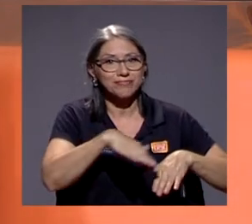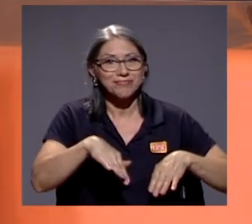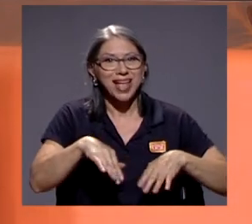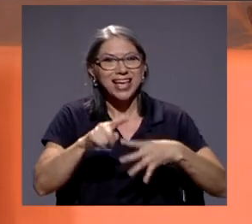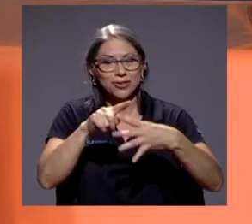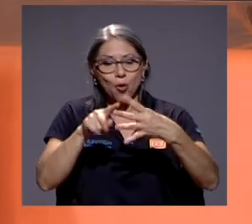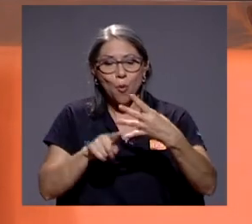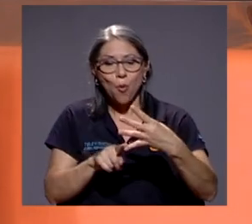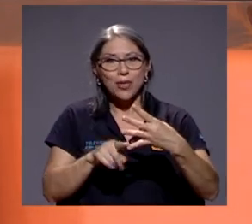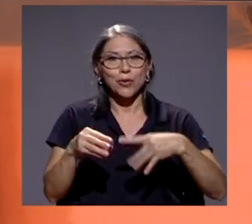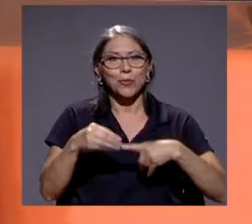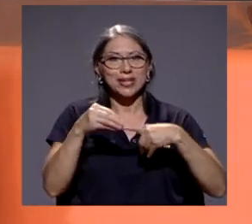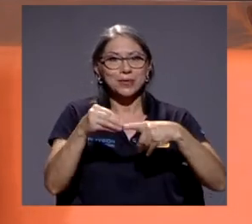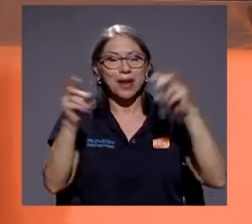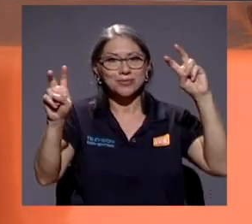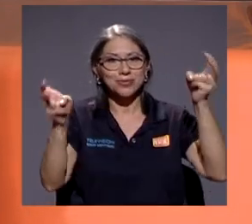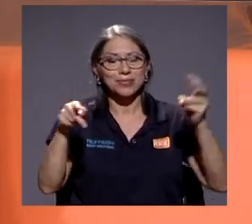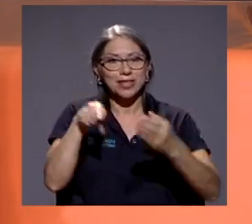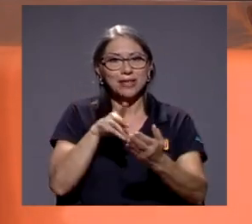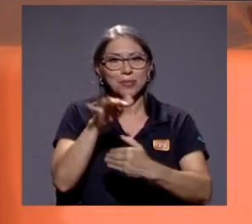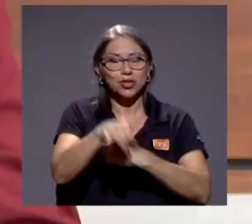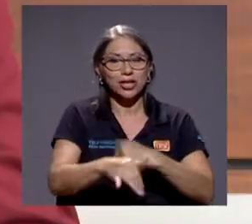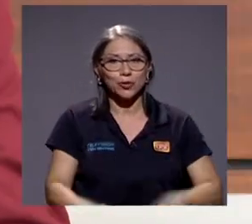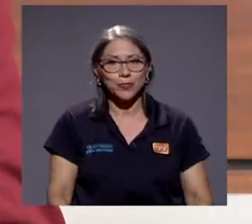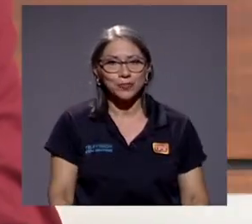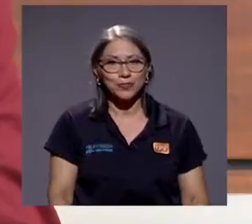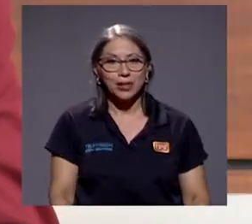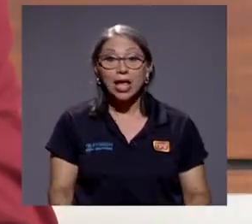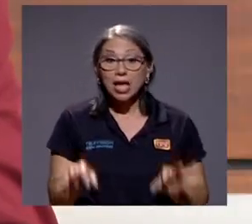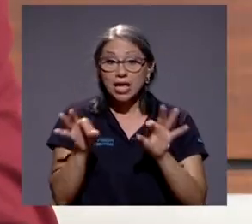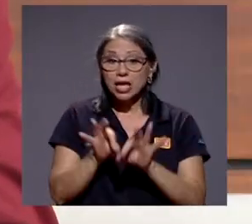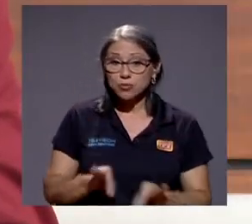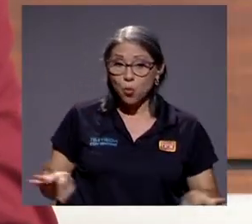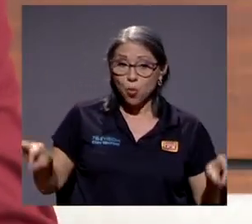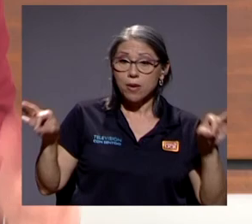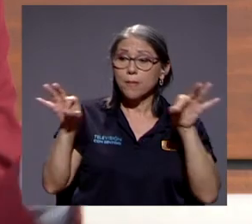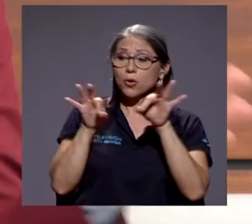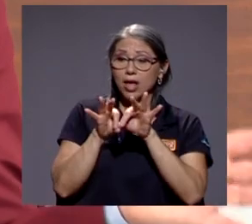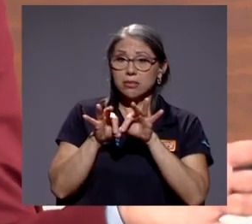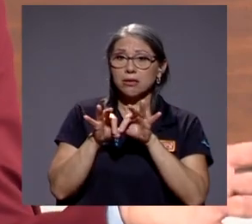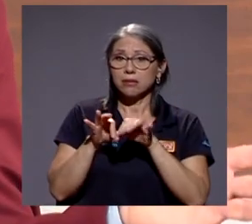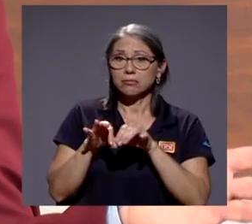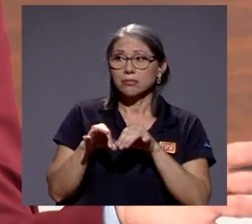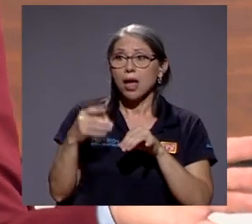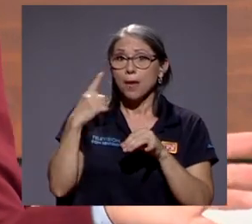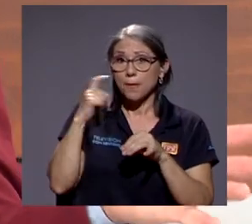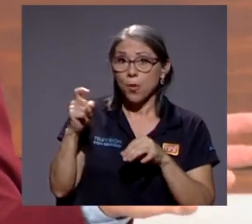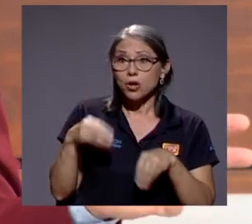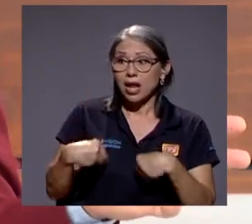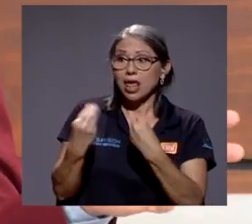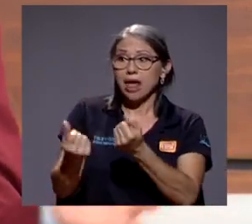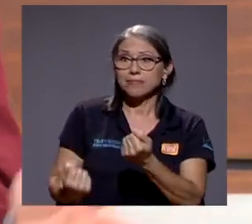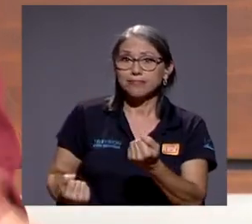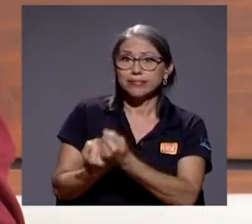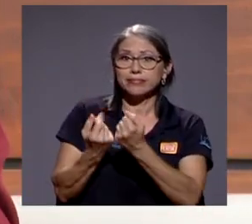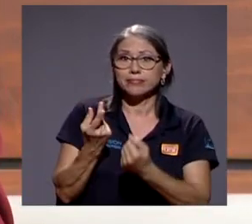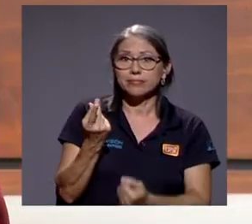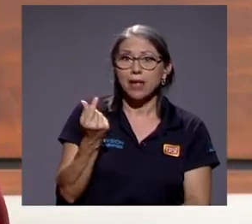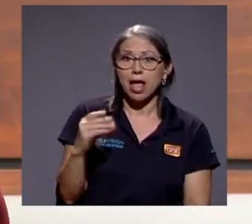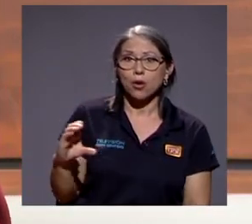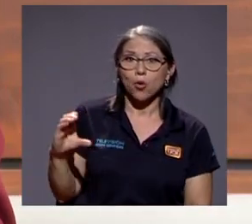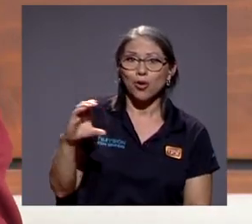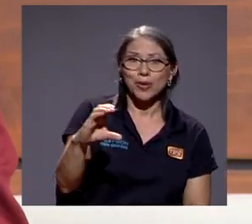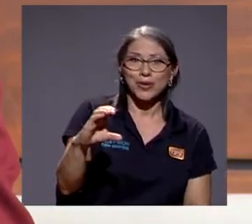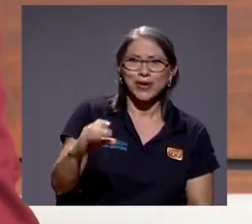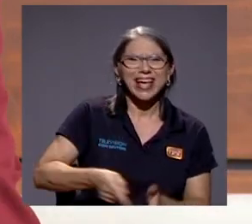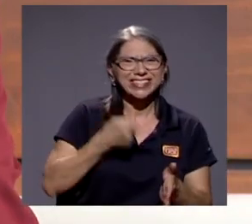las principales de este proyecto que es muy que es muy importante porque porque le da contenido económico es que se hacen proyectos